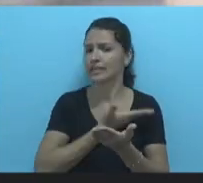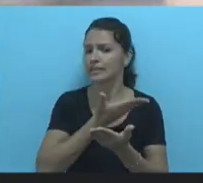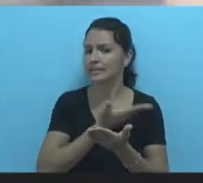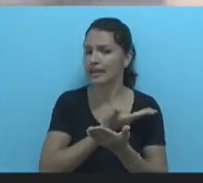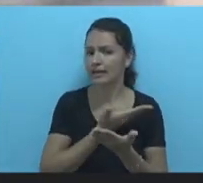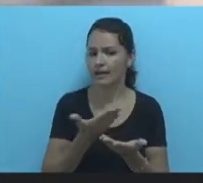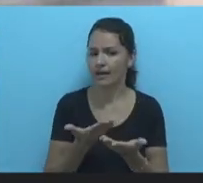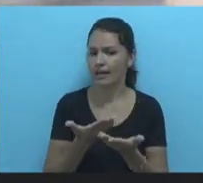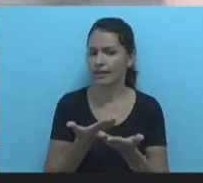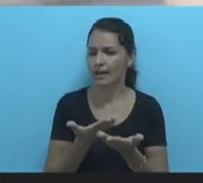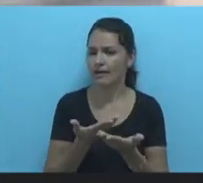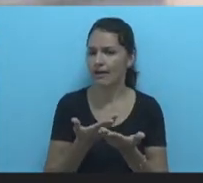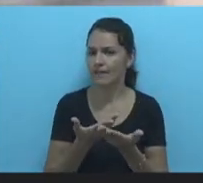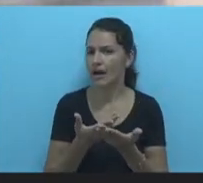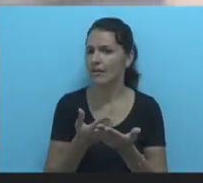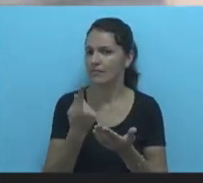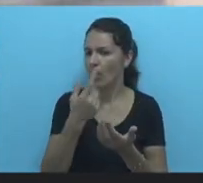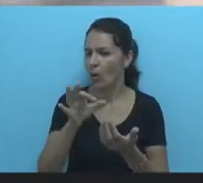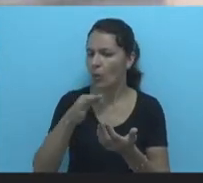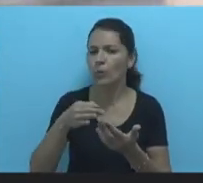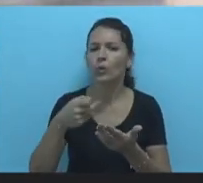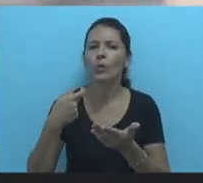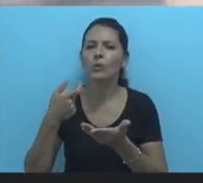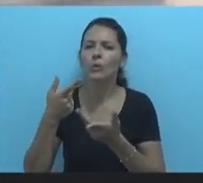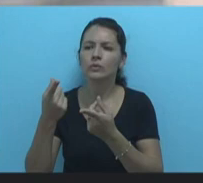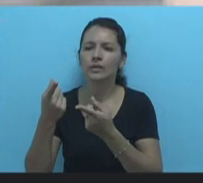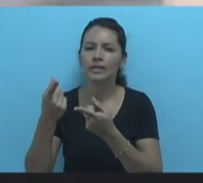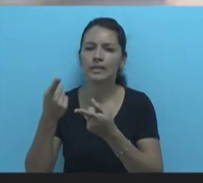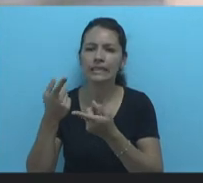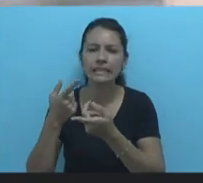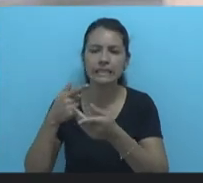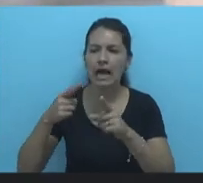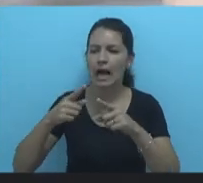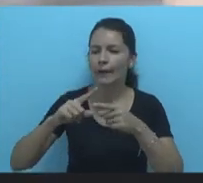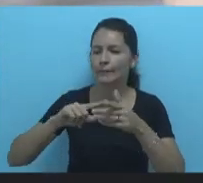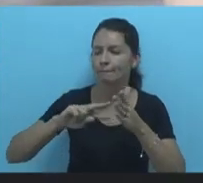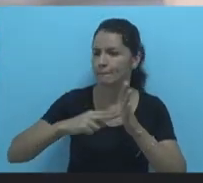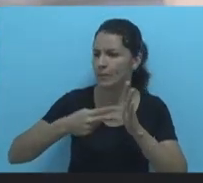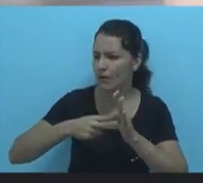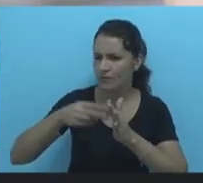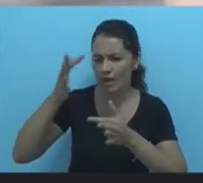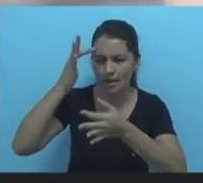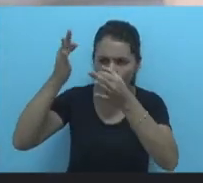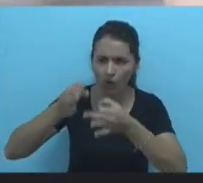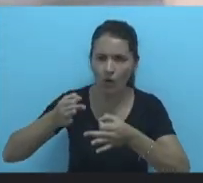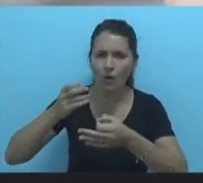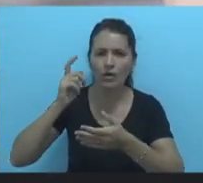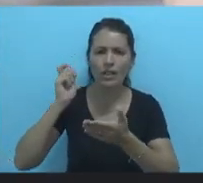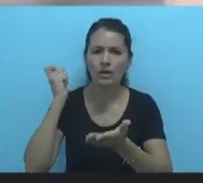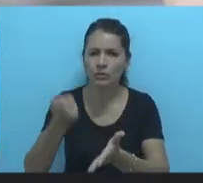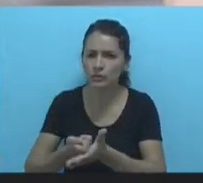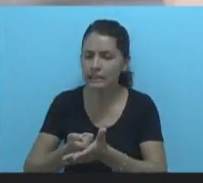que no habían litigado ante la Suprema Corte de Justicia de la Nación. Entonces, esa es la realidad de lo que está pasando. Y hoy está bien que se